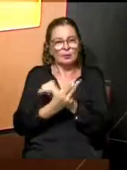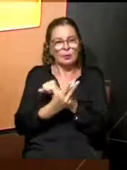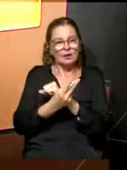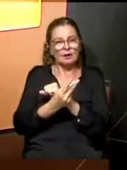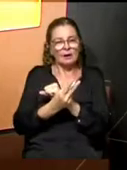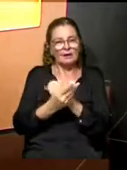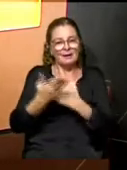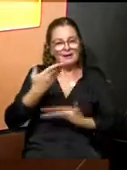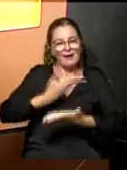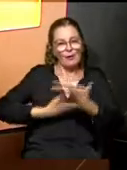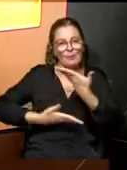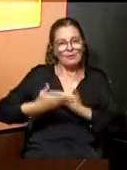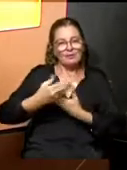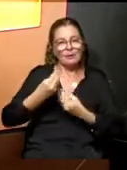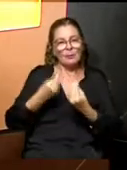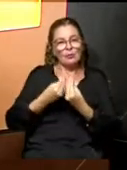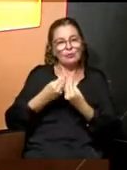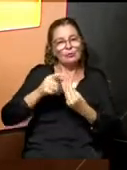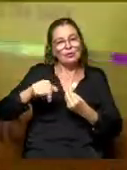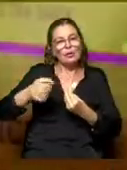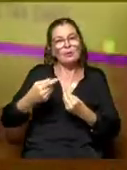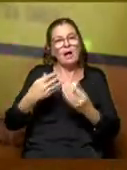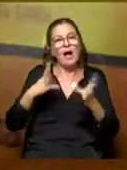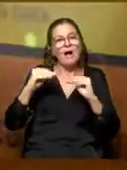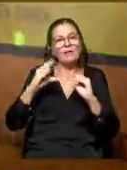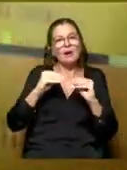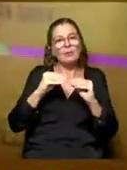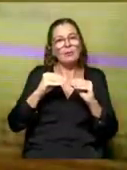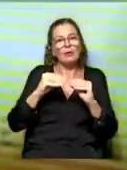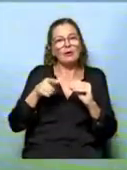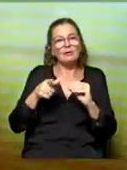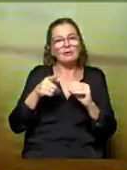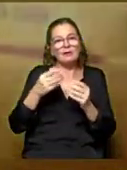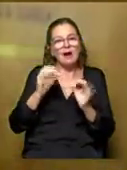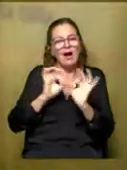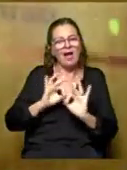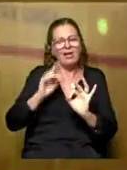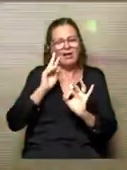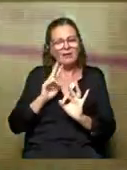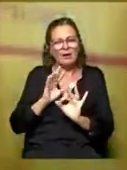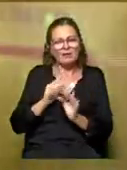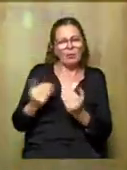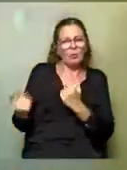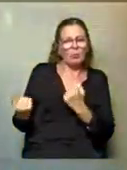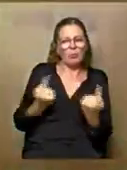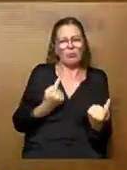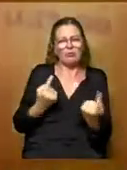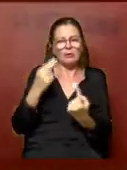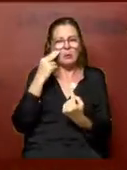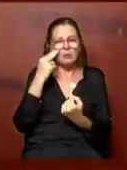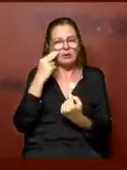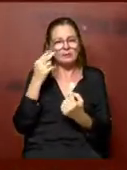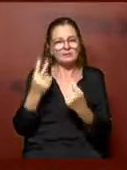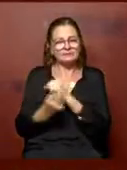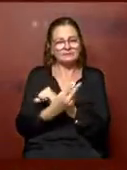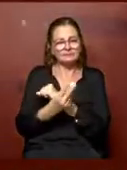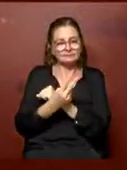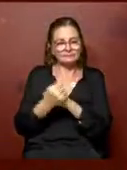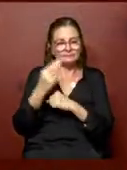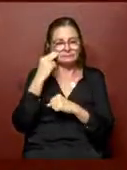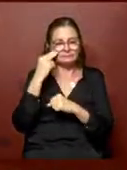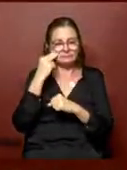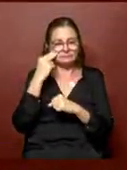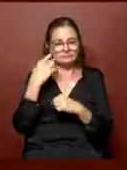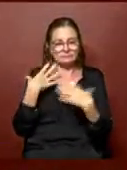de convivencia. Claro, muchas veces después hablamos como que no tuviera mucho que ver una cosa con la otra, de los problemas de seguridad, de los problemas